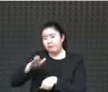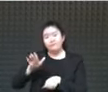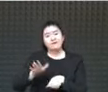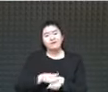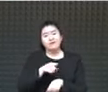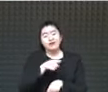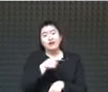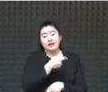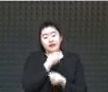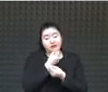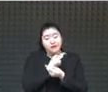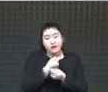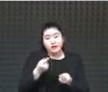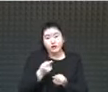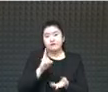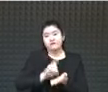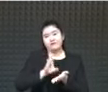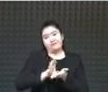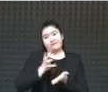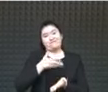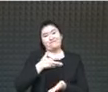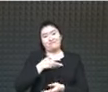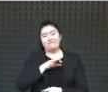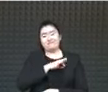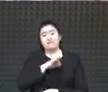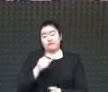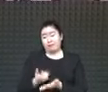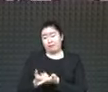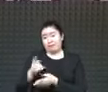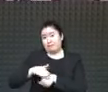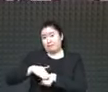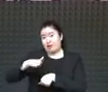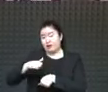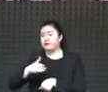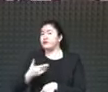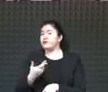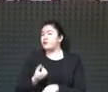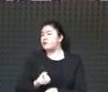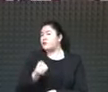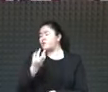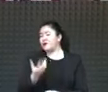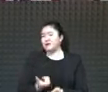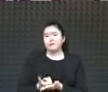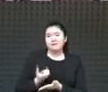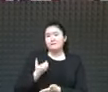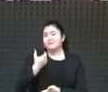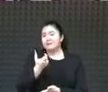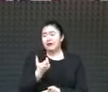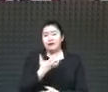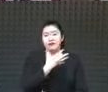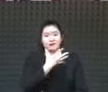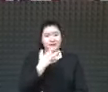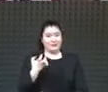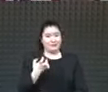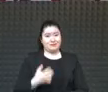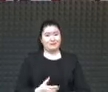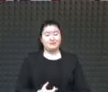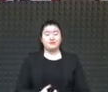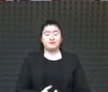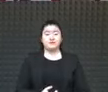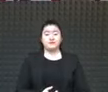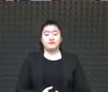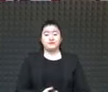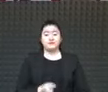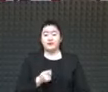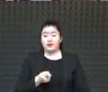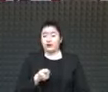general niños o niñas con alguna discapacidad, estarán recibiendo un apoyo mensual de 500 pesos. Esta es una